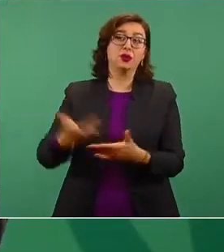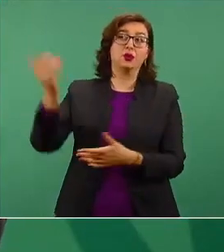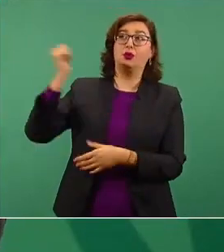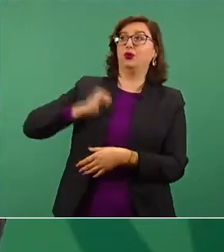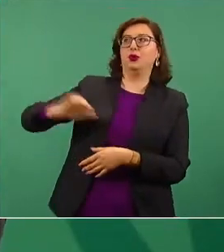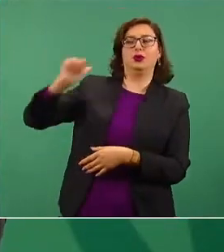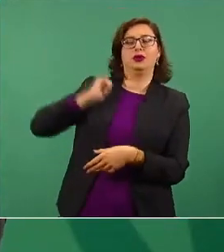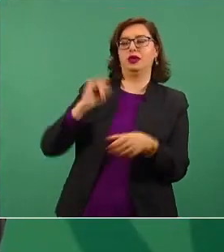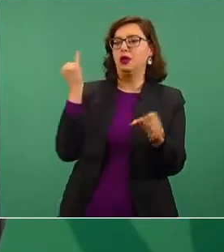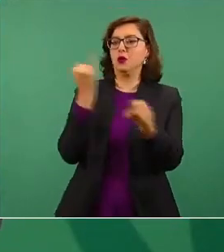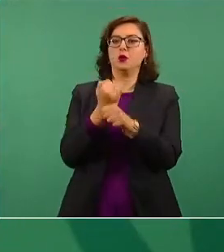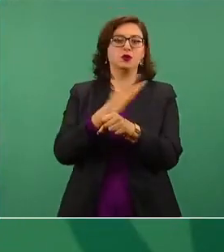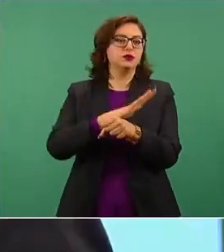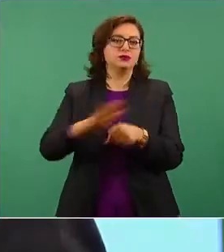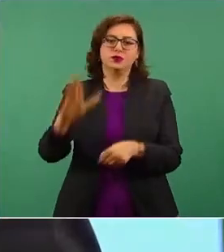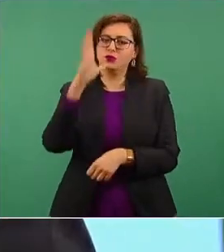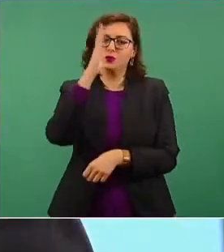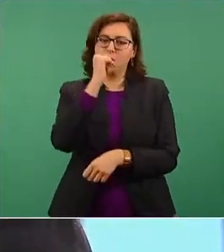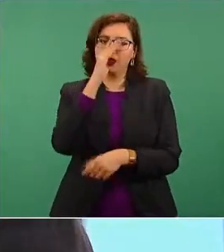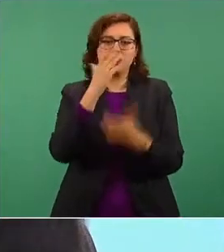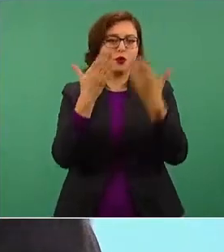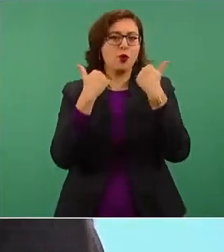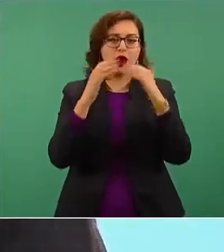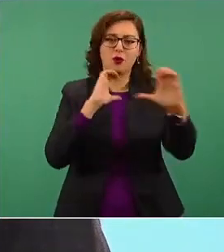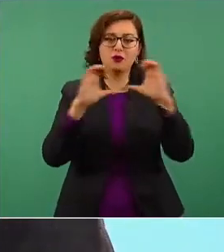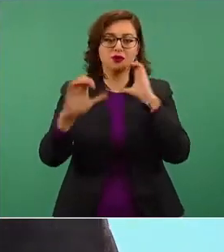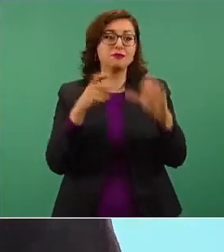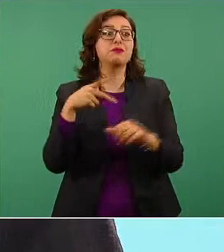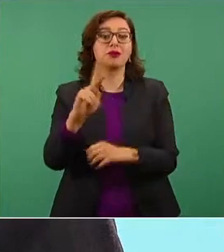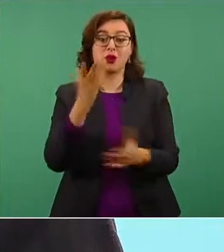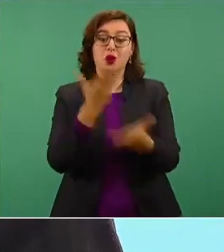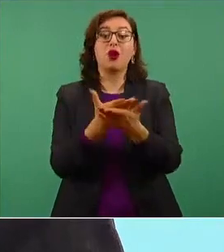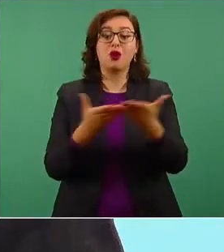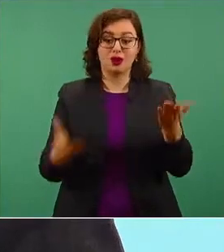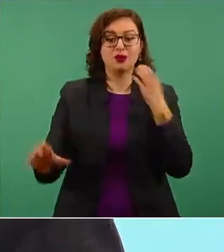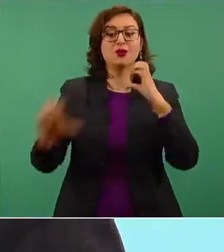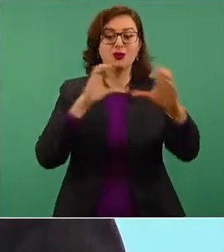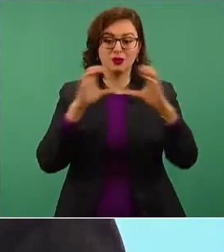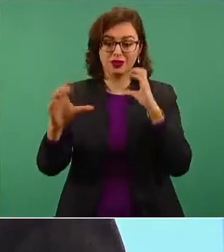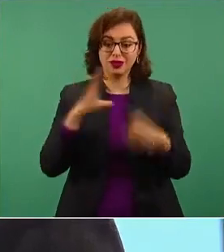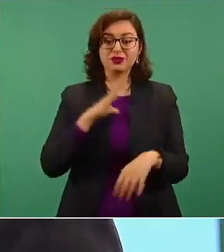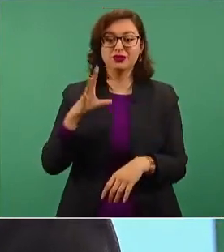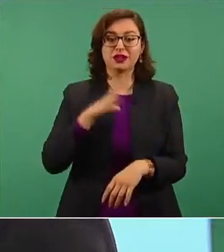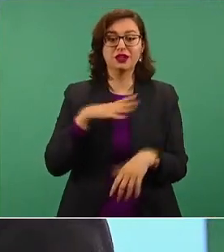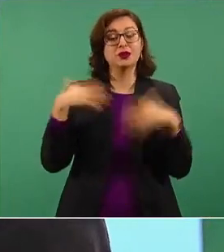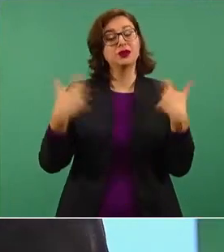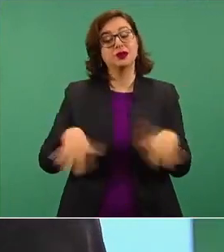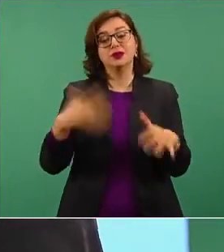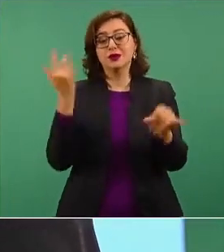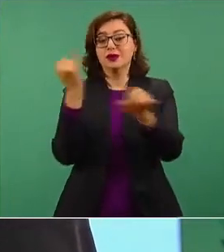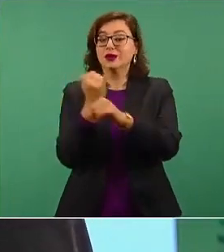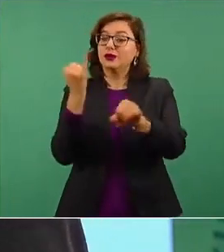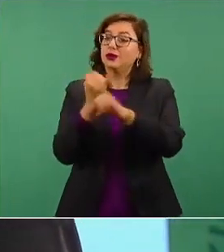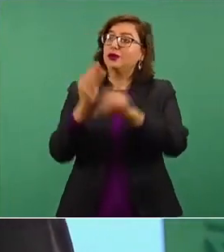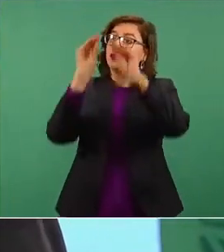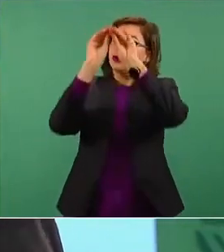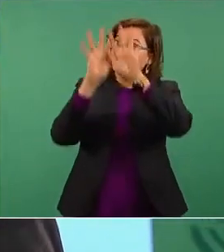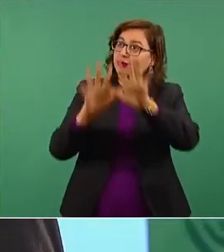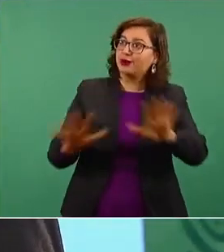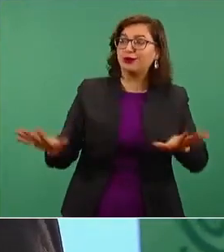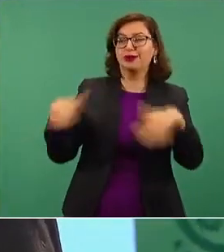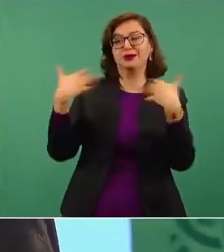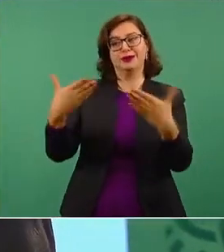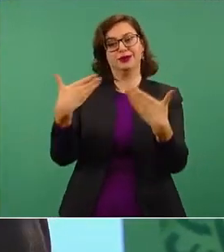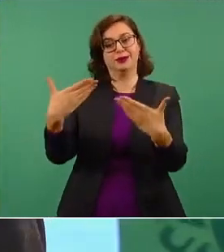Entonces ahora tenemos una mejor comunicación, por eso digo benditas redes sociales. Nos